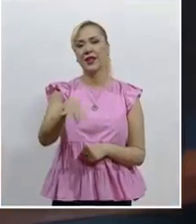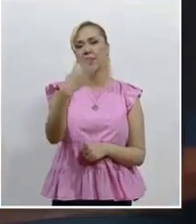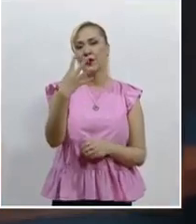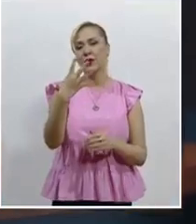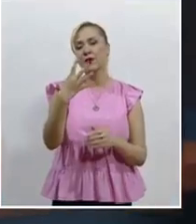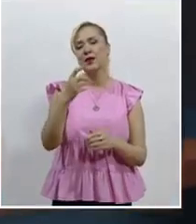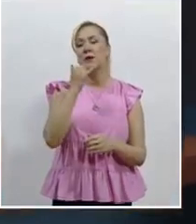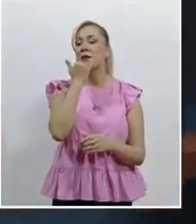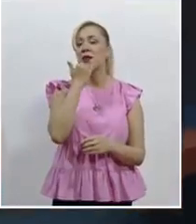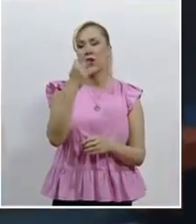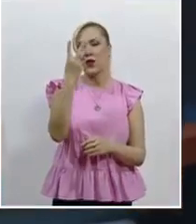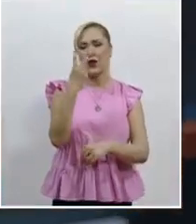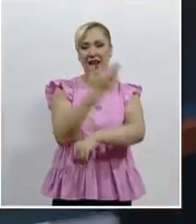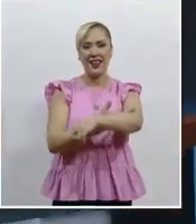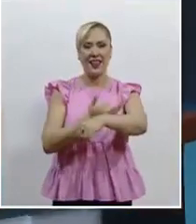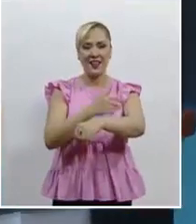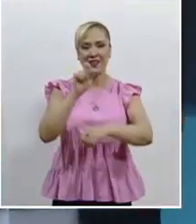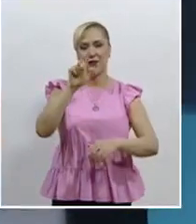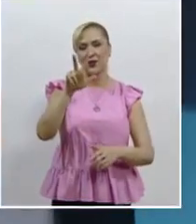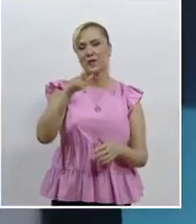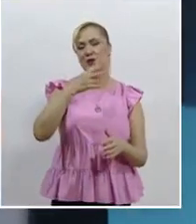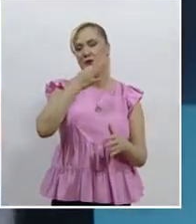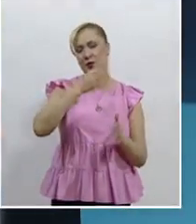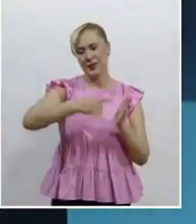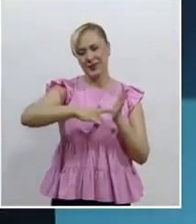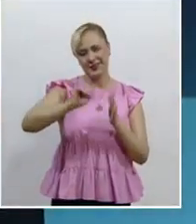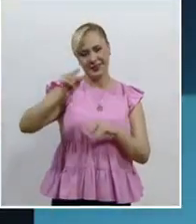14:08, vamos a una pausa y continuamos con más.